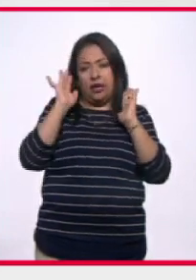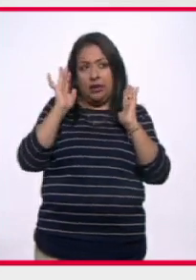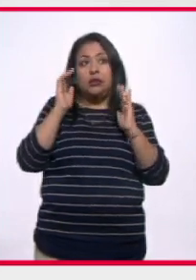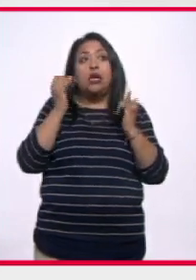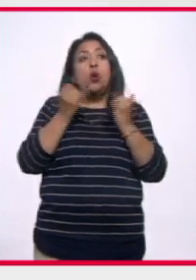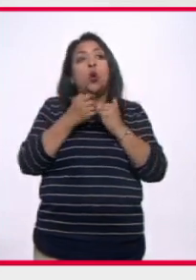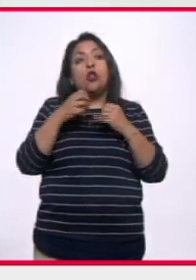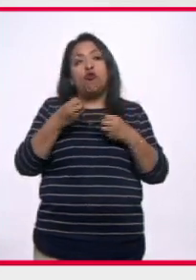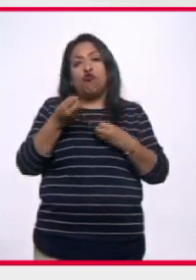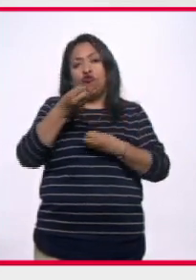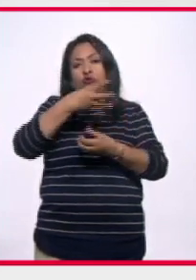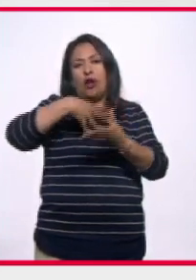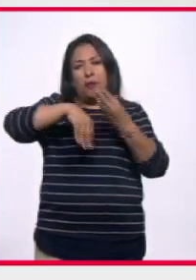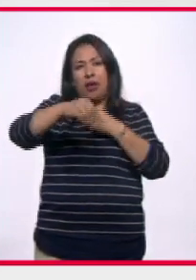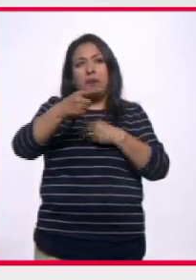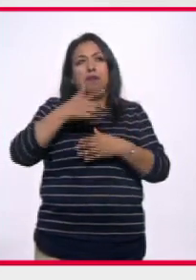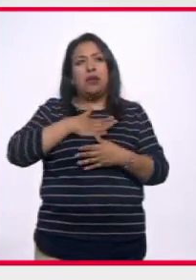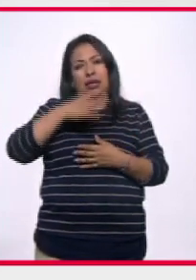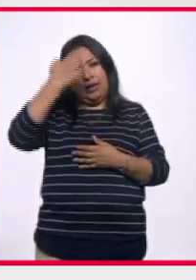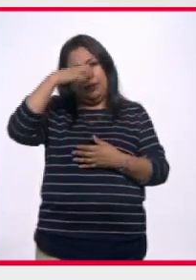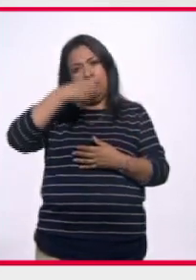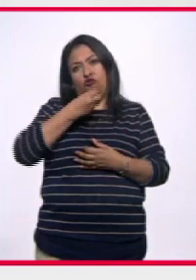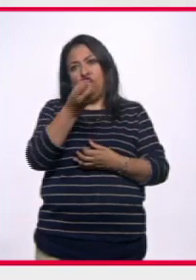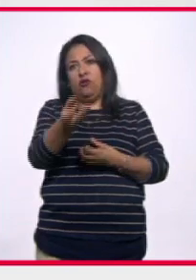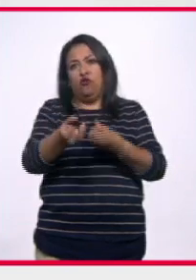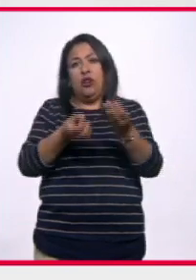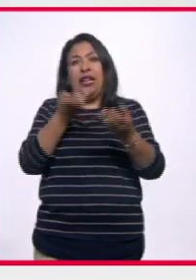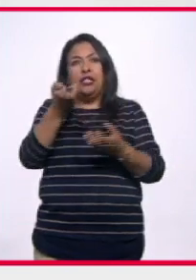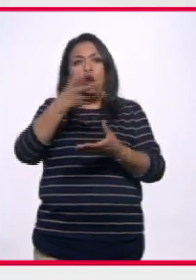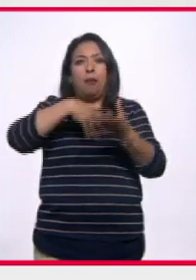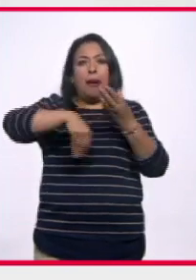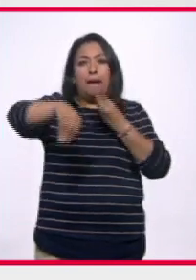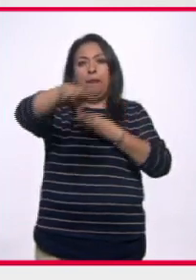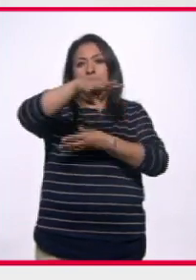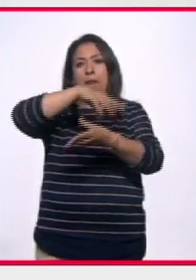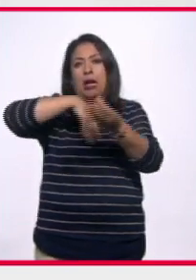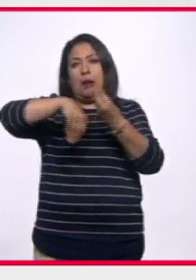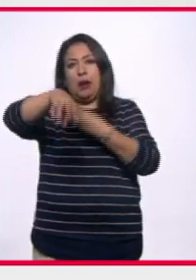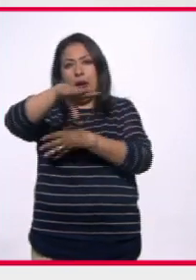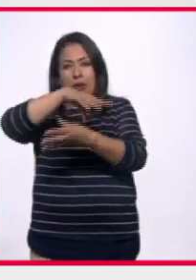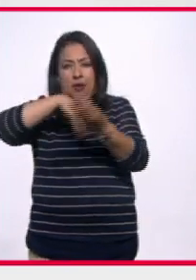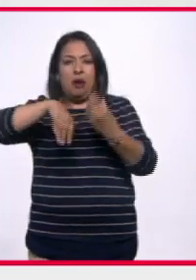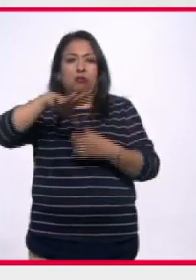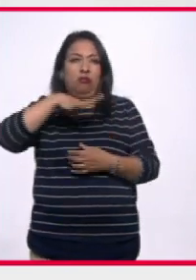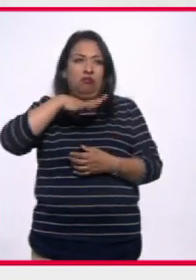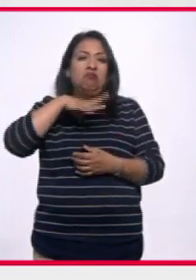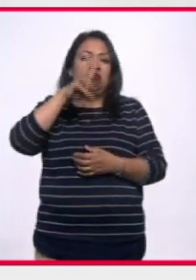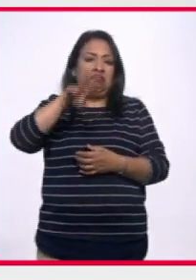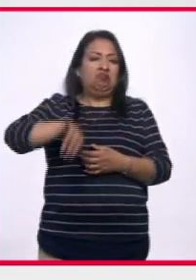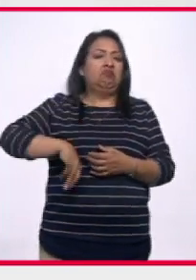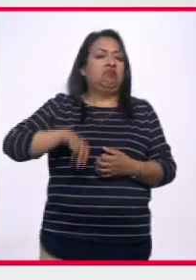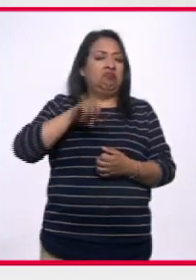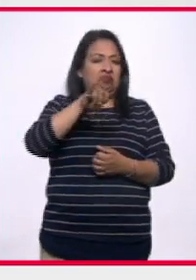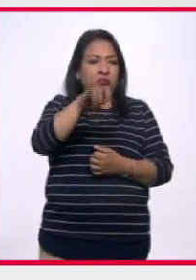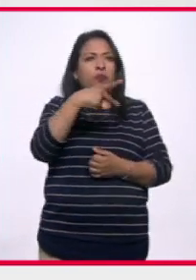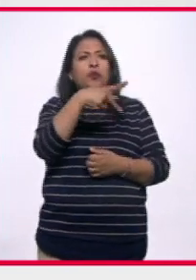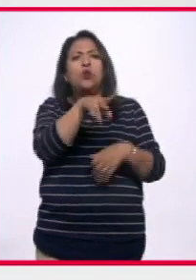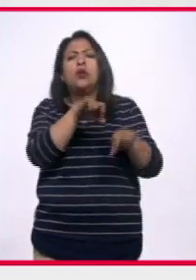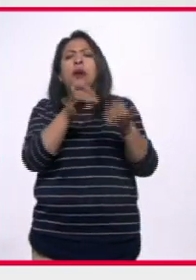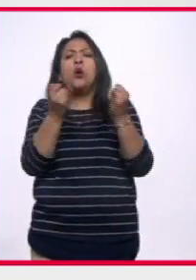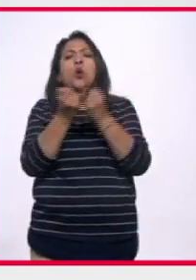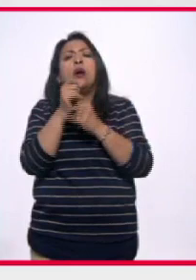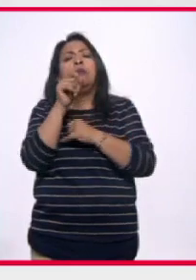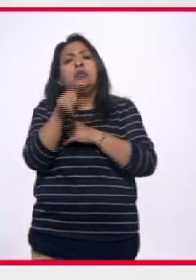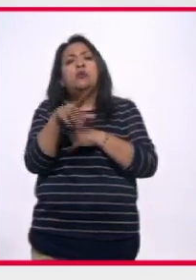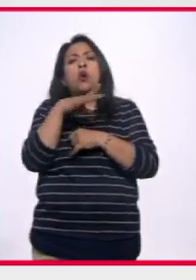además les doy a ellos mi experiencia lo cual es una idea va y viene no muy empezar es antes y tu labor también